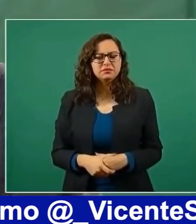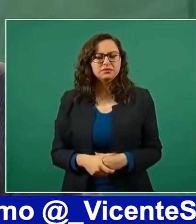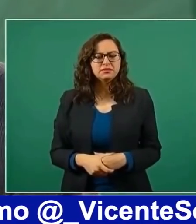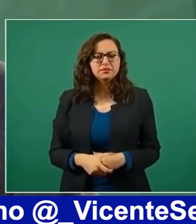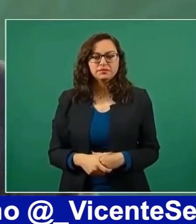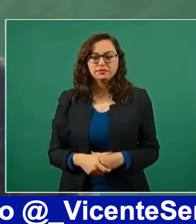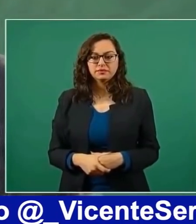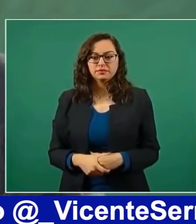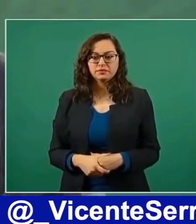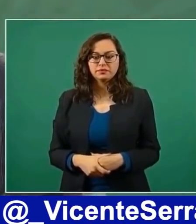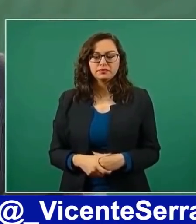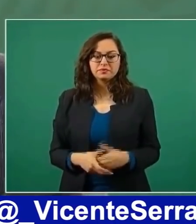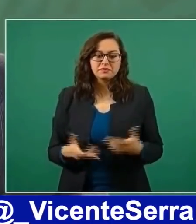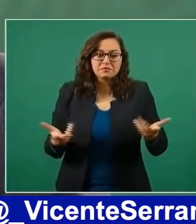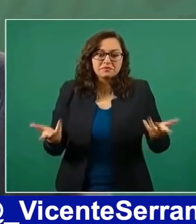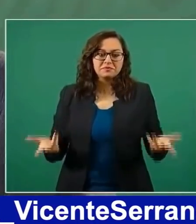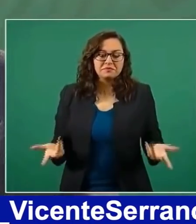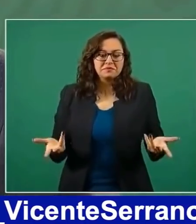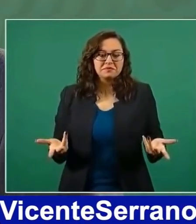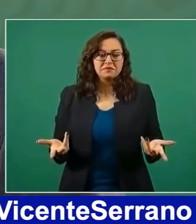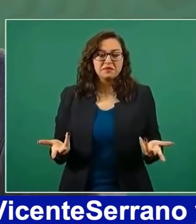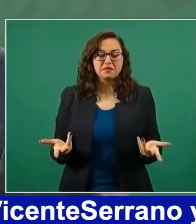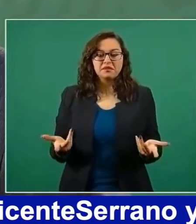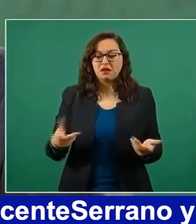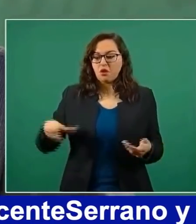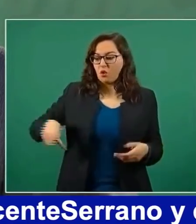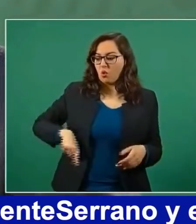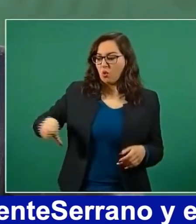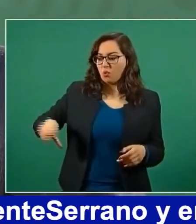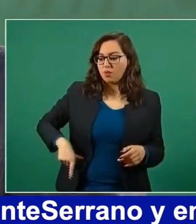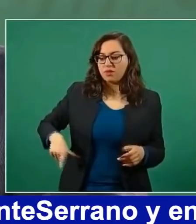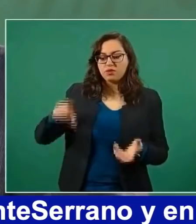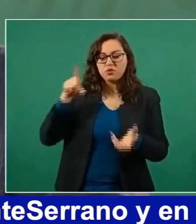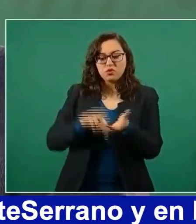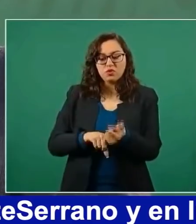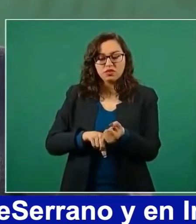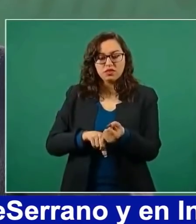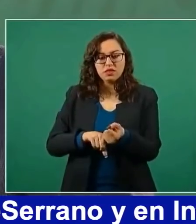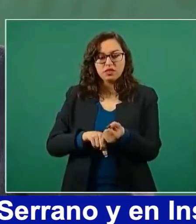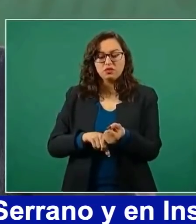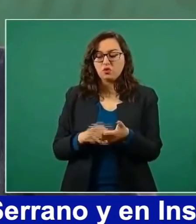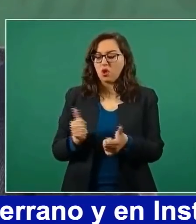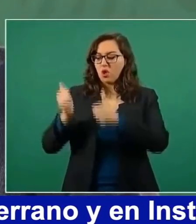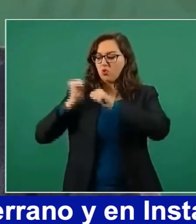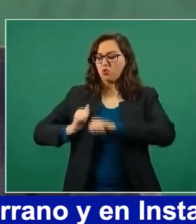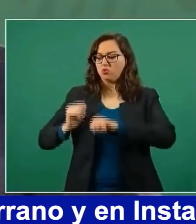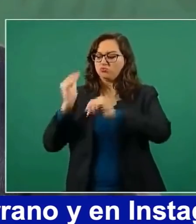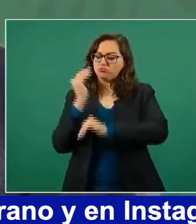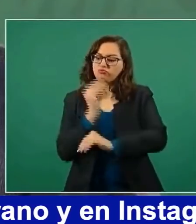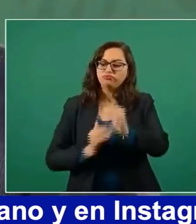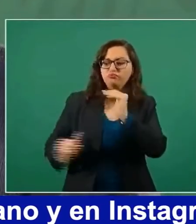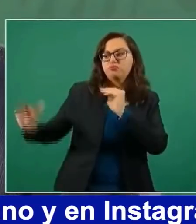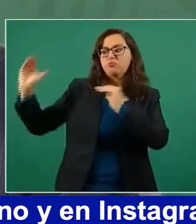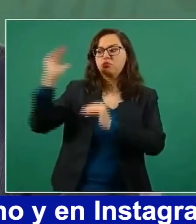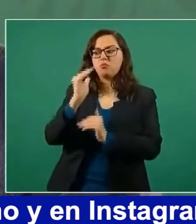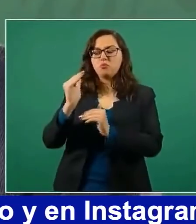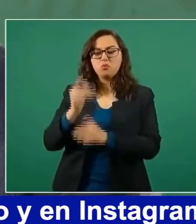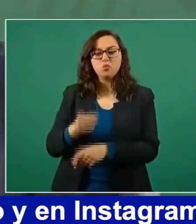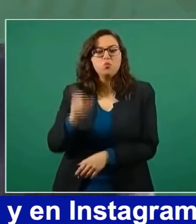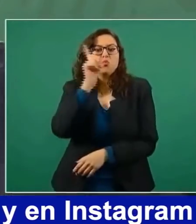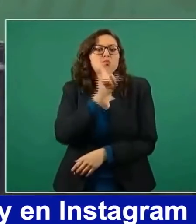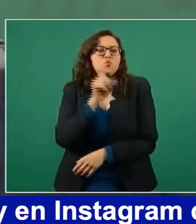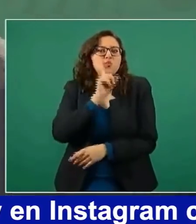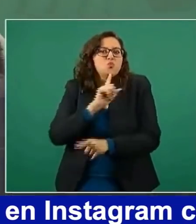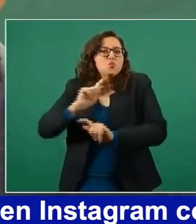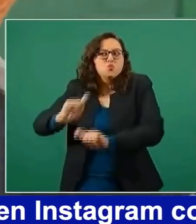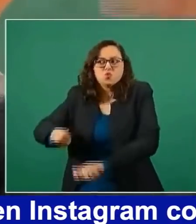que la mayoría de los servidores públicos del más alto nivel son mujeres, y